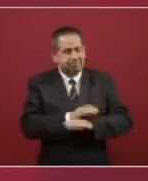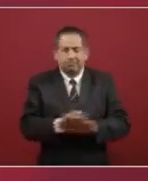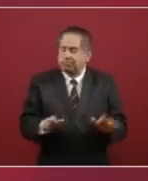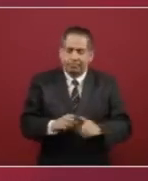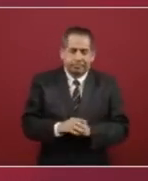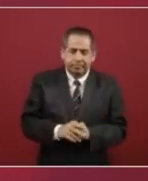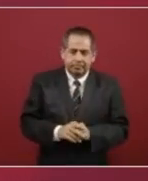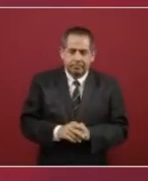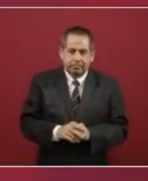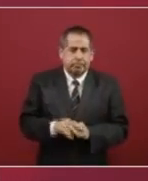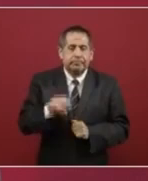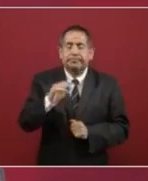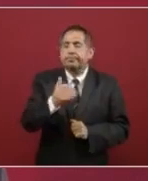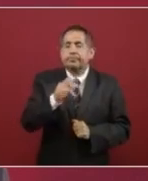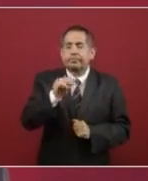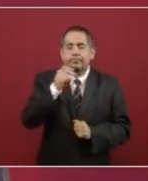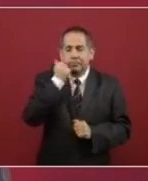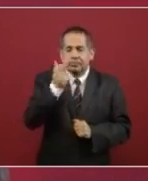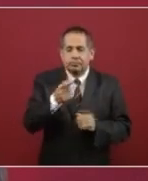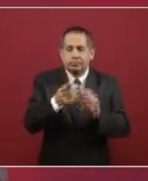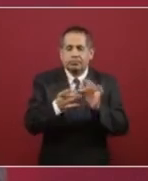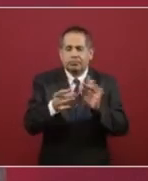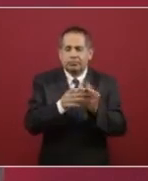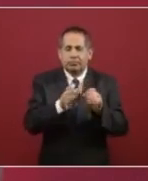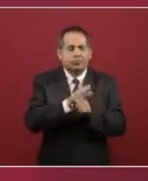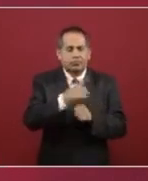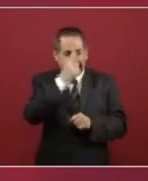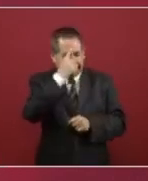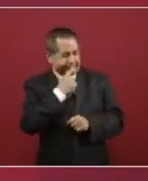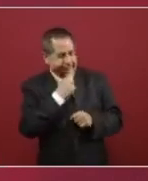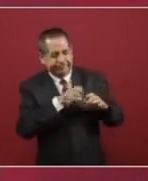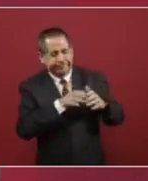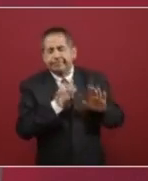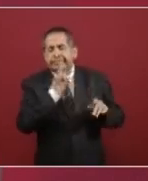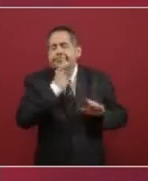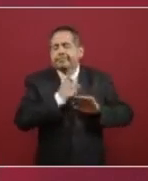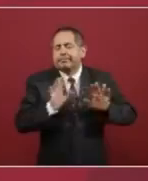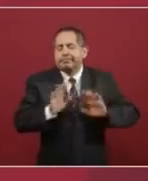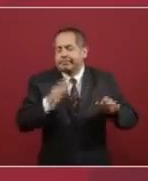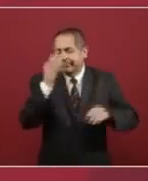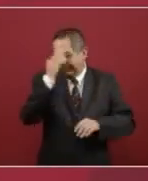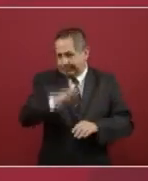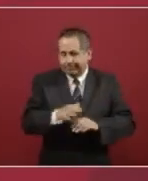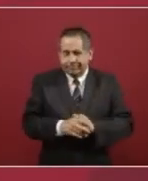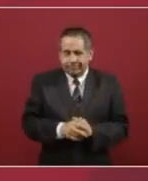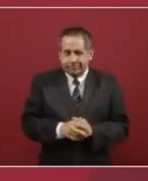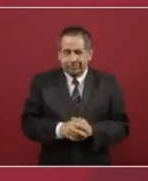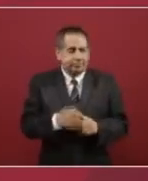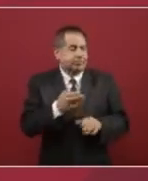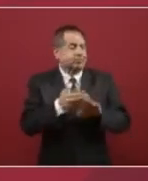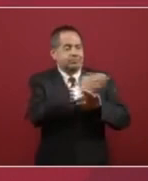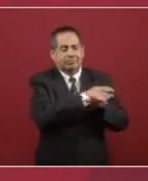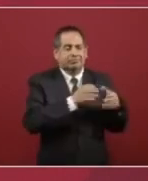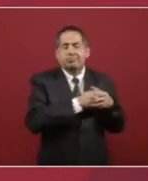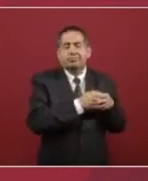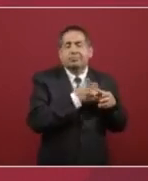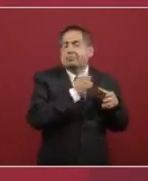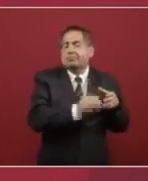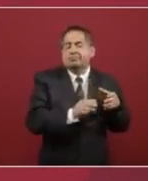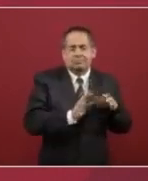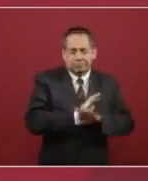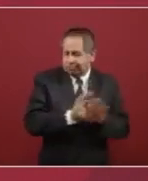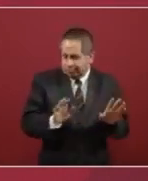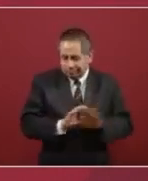y no quiero mencionar cuál era el perfil que dominaba antes.